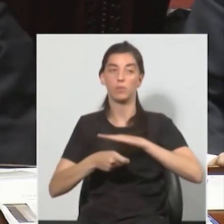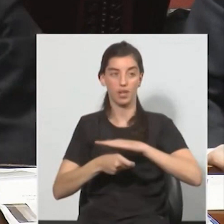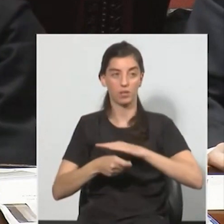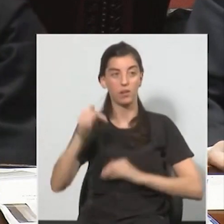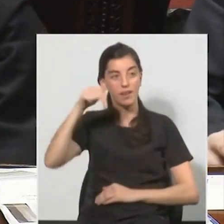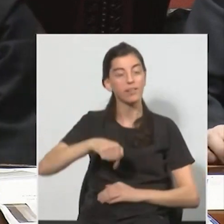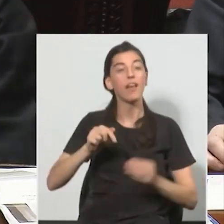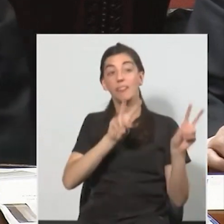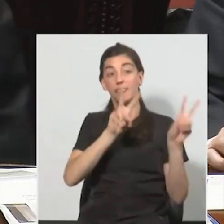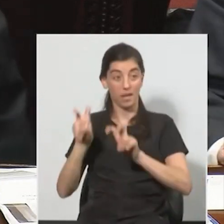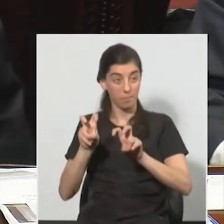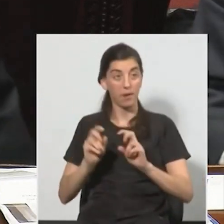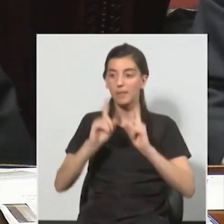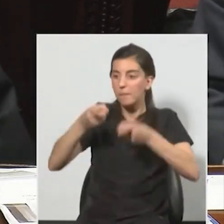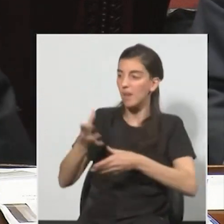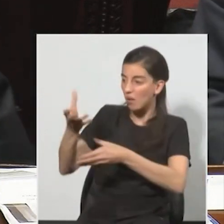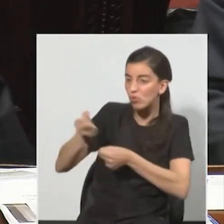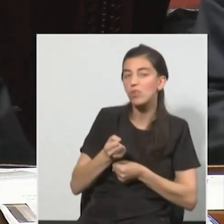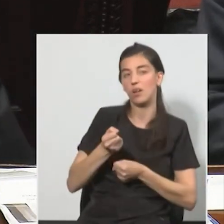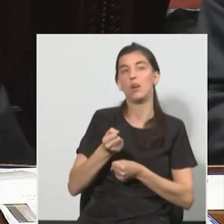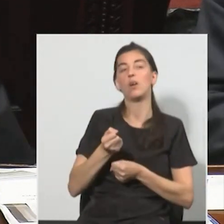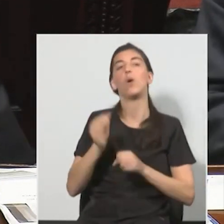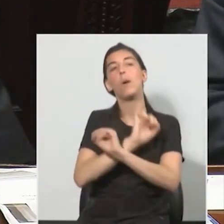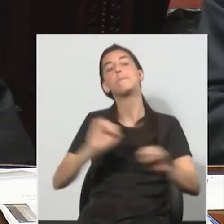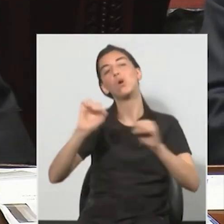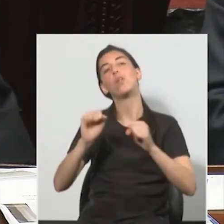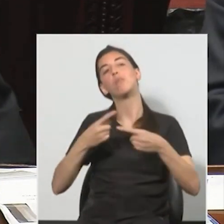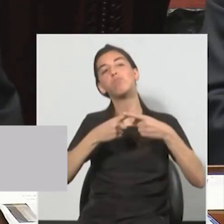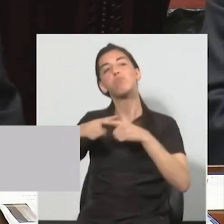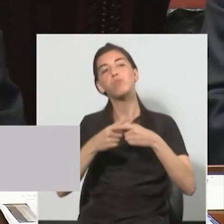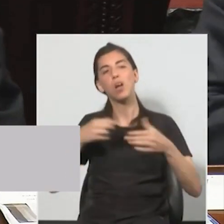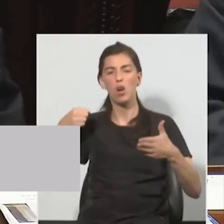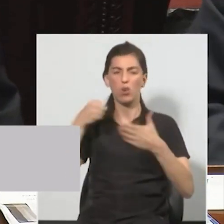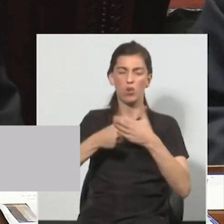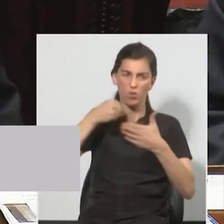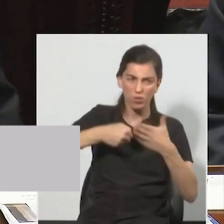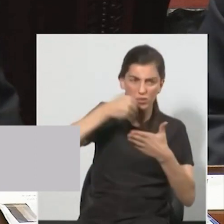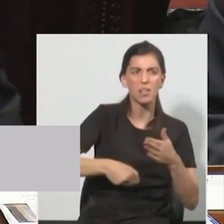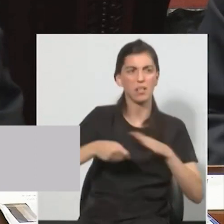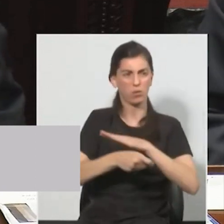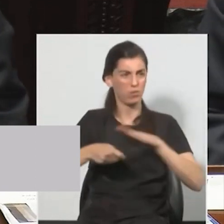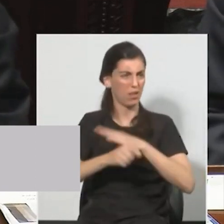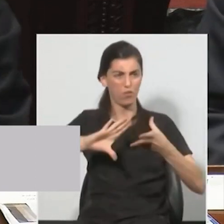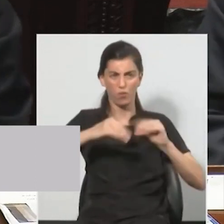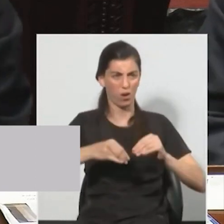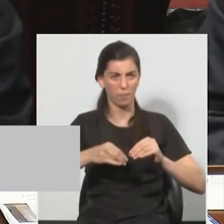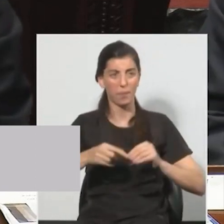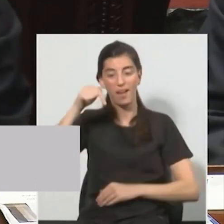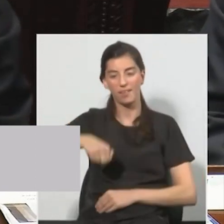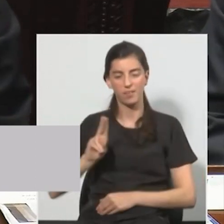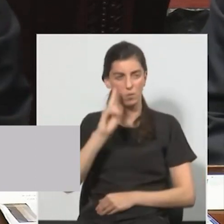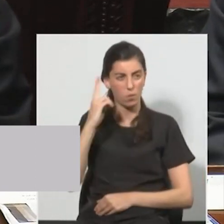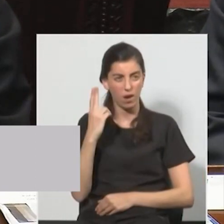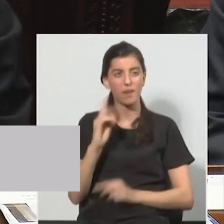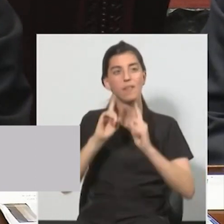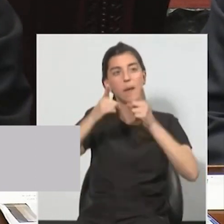en esto, y que me siento apoyado a la hora de tener que combatir el narcotráfico en todas sus formas aquí en el Uruguay,